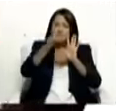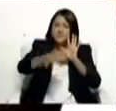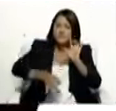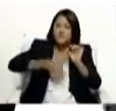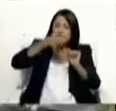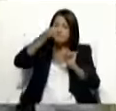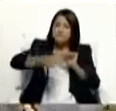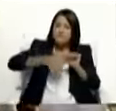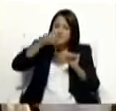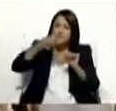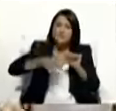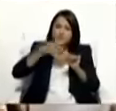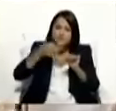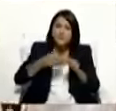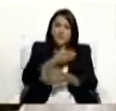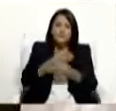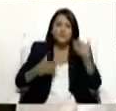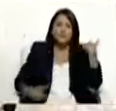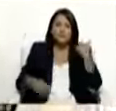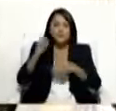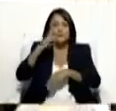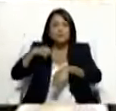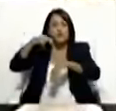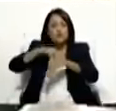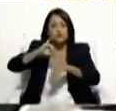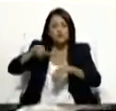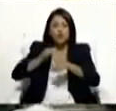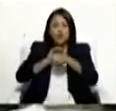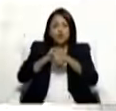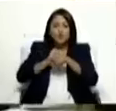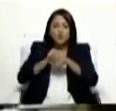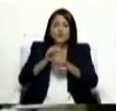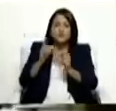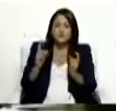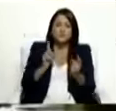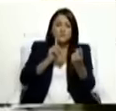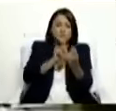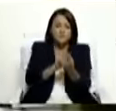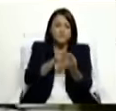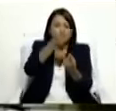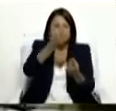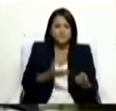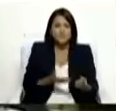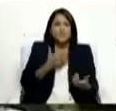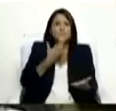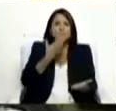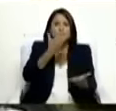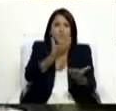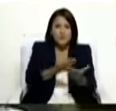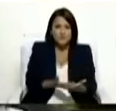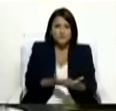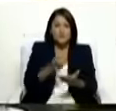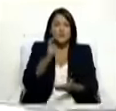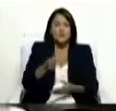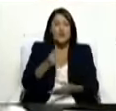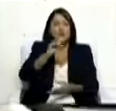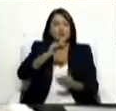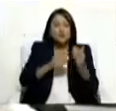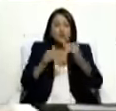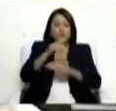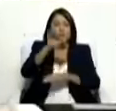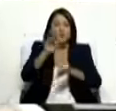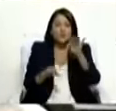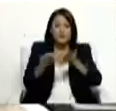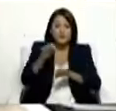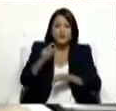presidente del Parlamento venezolano, diputado Jorge Rodríguez, que hace formalmente esta solicitud ante el Tribunal Supremo de Justicia